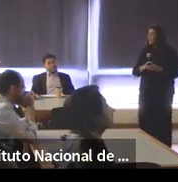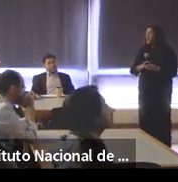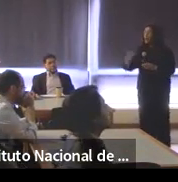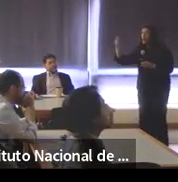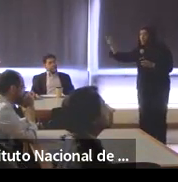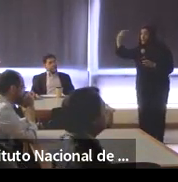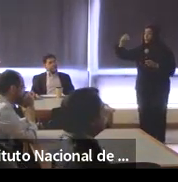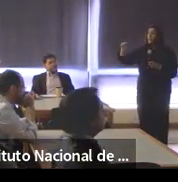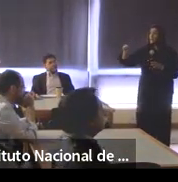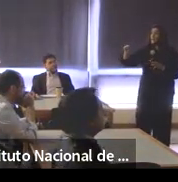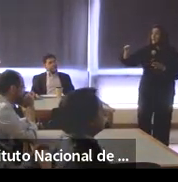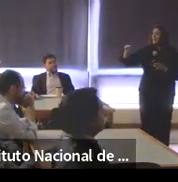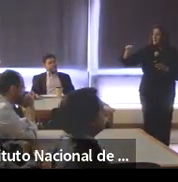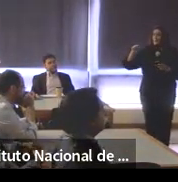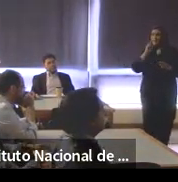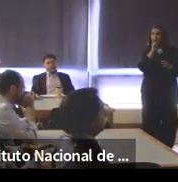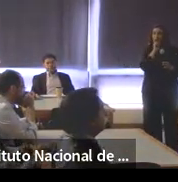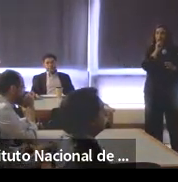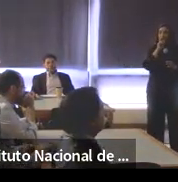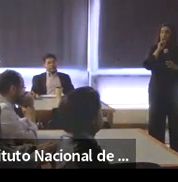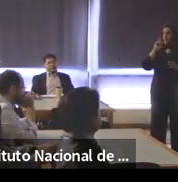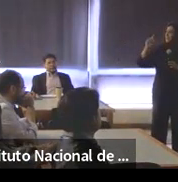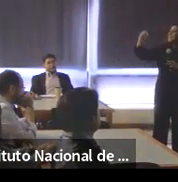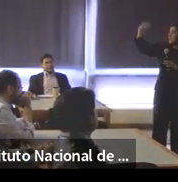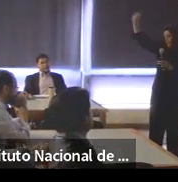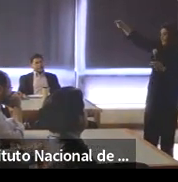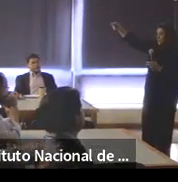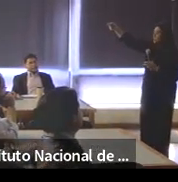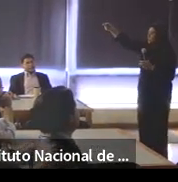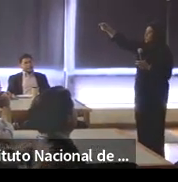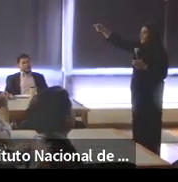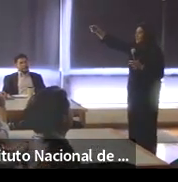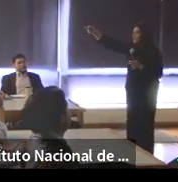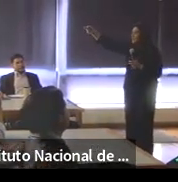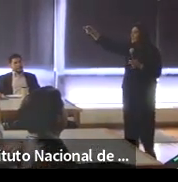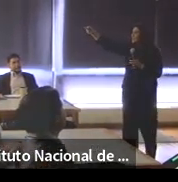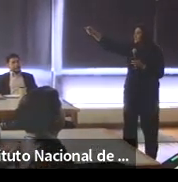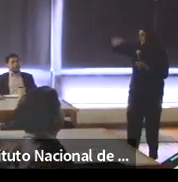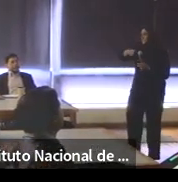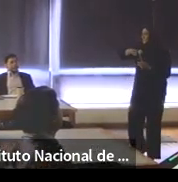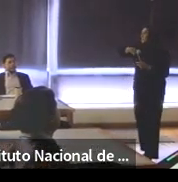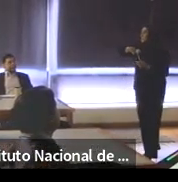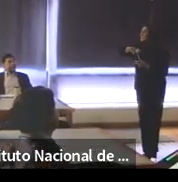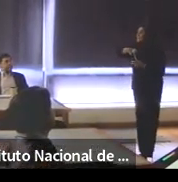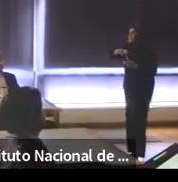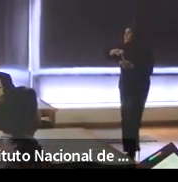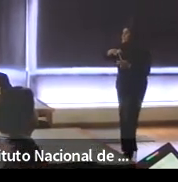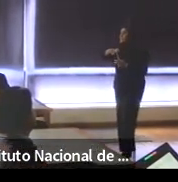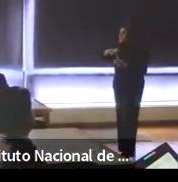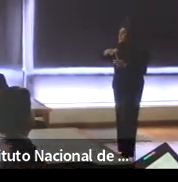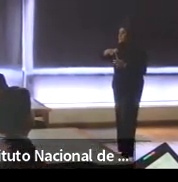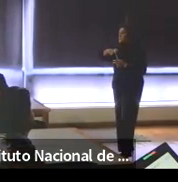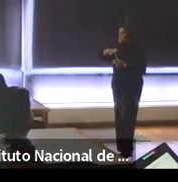equipo de trabajo o cómo tu jefe Ay que no me escuche como tu jefe se proyecta